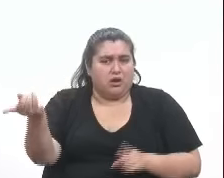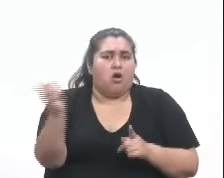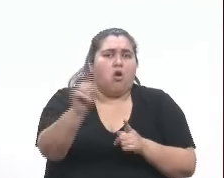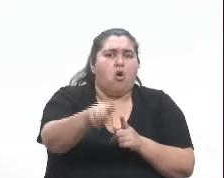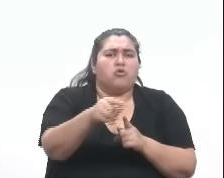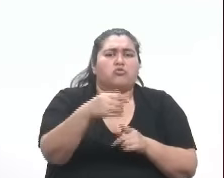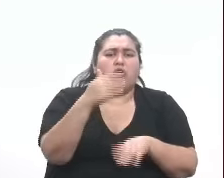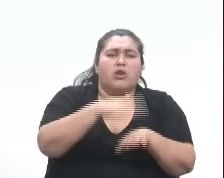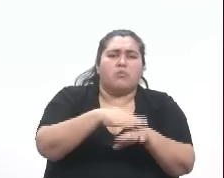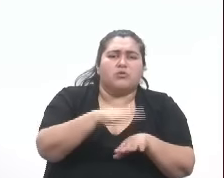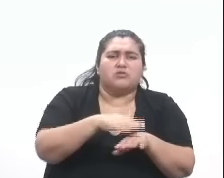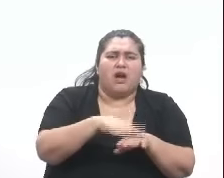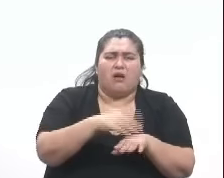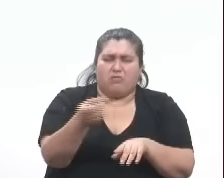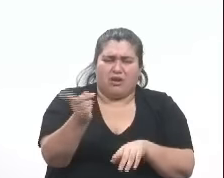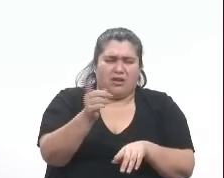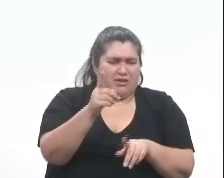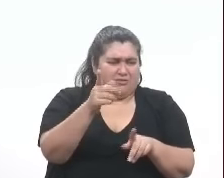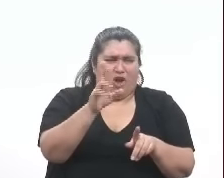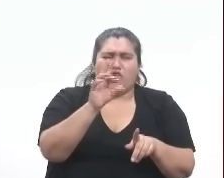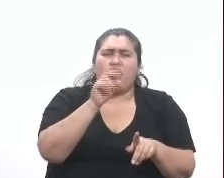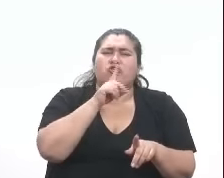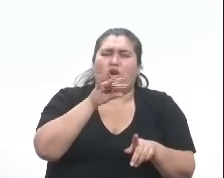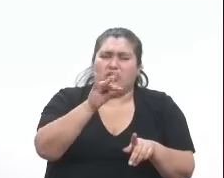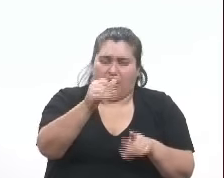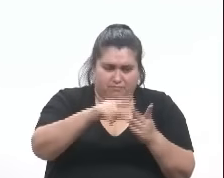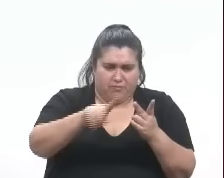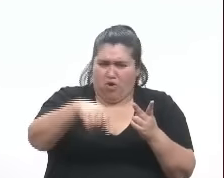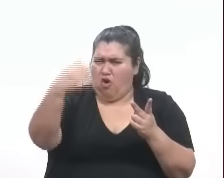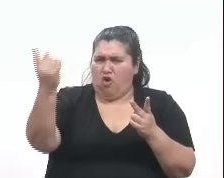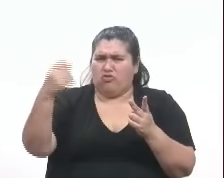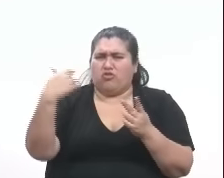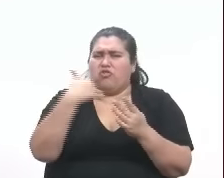rotonda. A otro no sé qué le dieron.